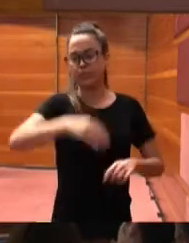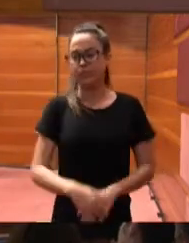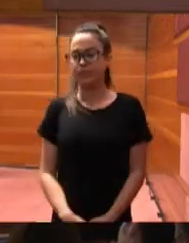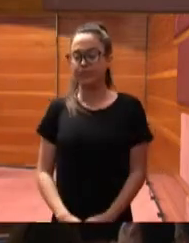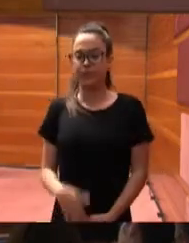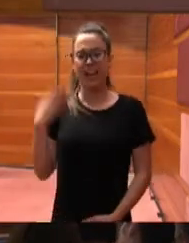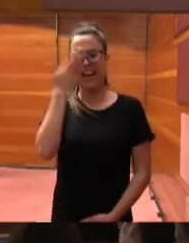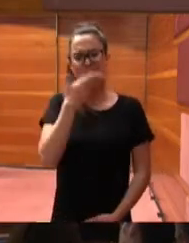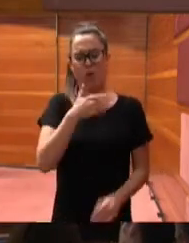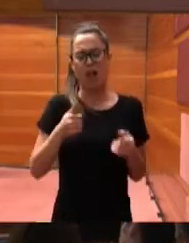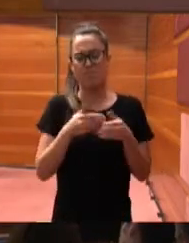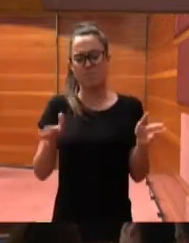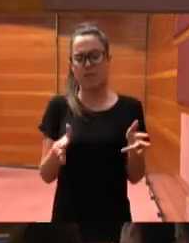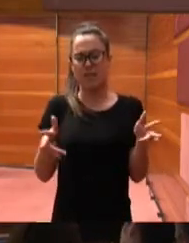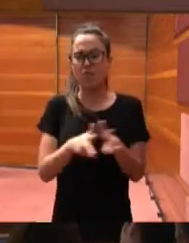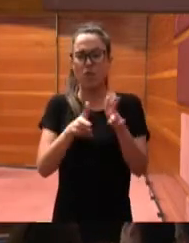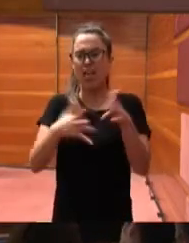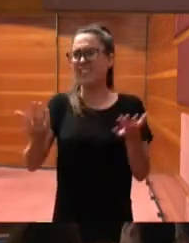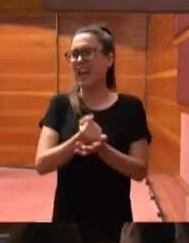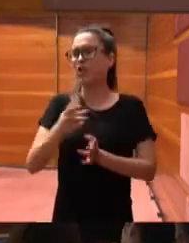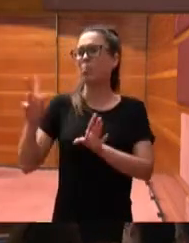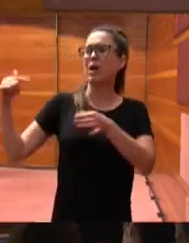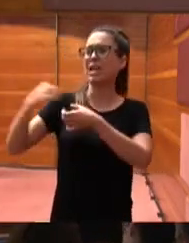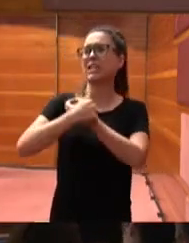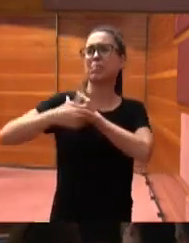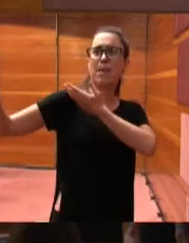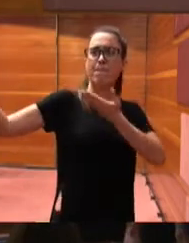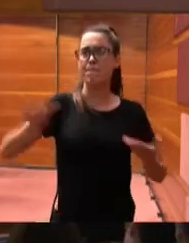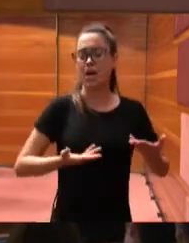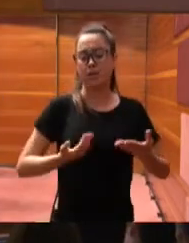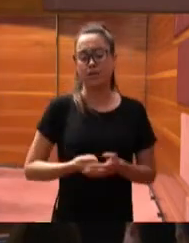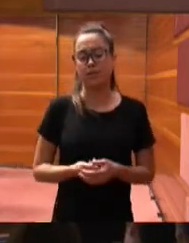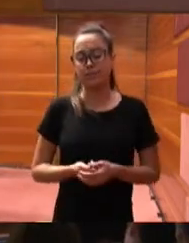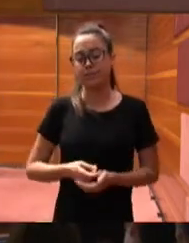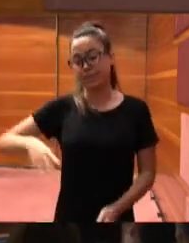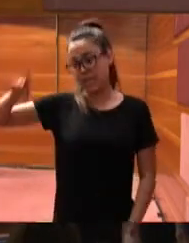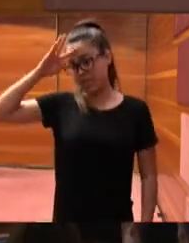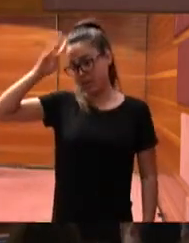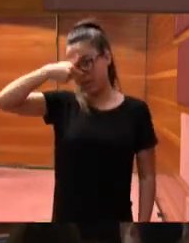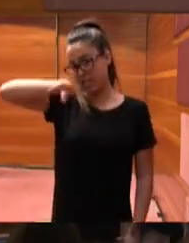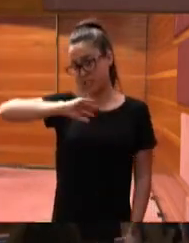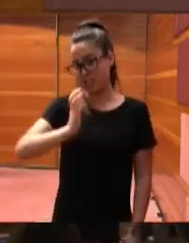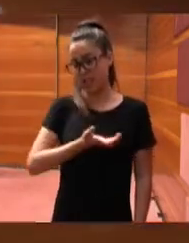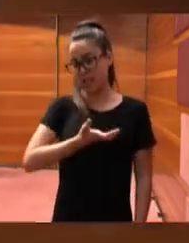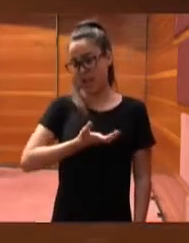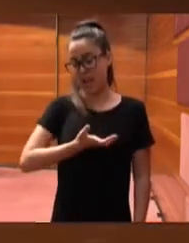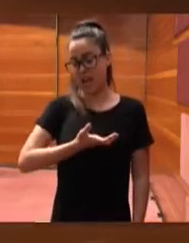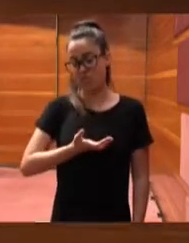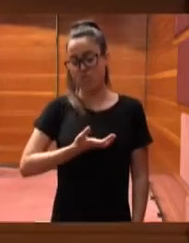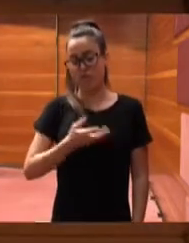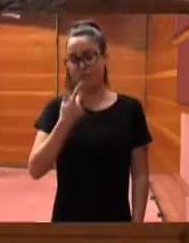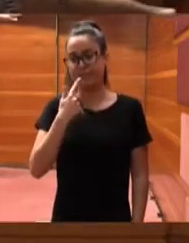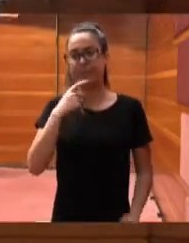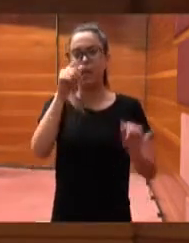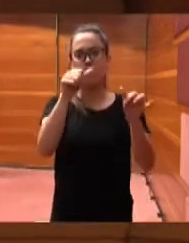Escuela abierta de la ciudadanía, que participen todos. Imaginaros que nos dan en el ayuntamiento la mayor partida para esto.